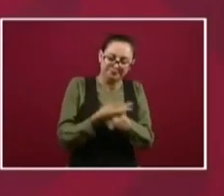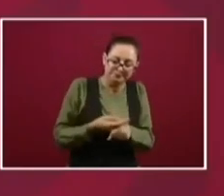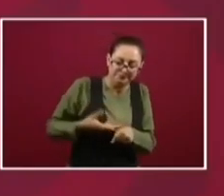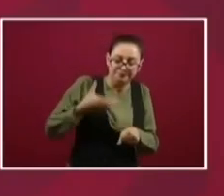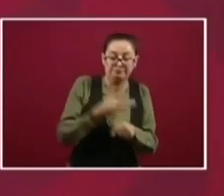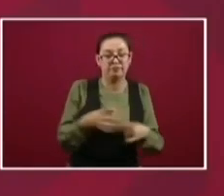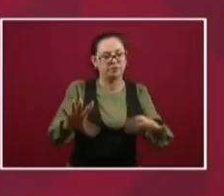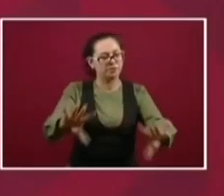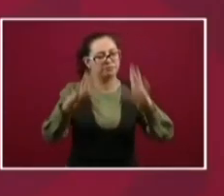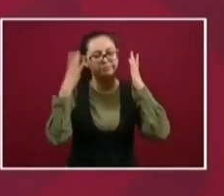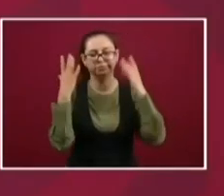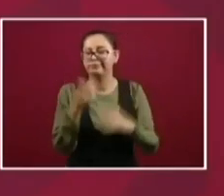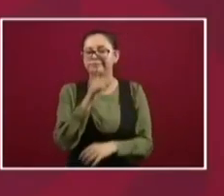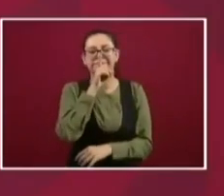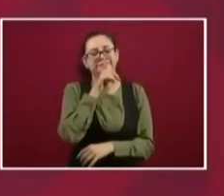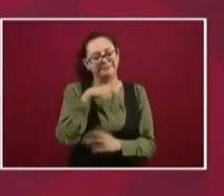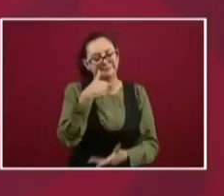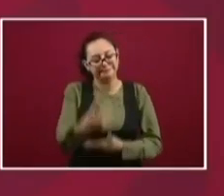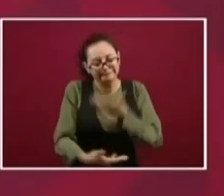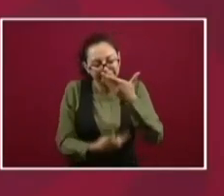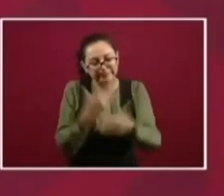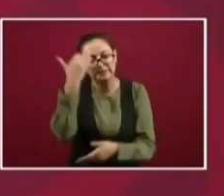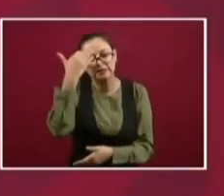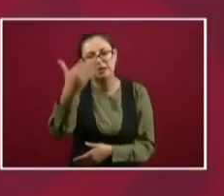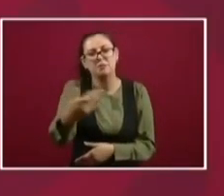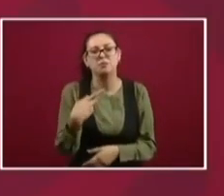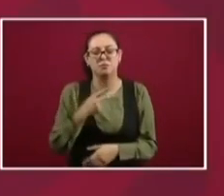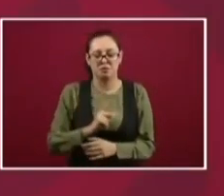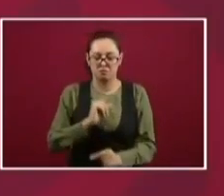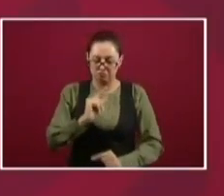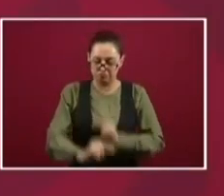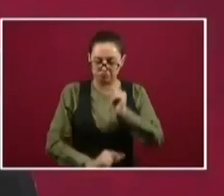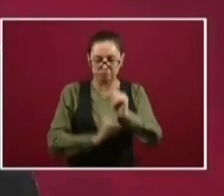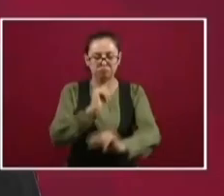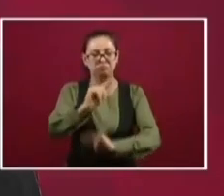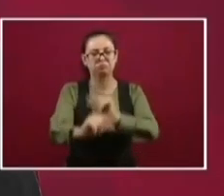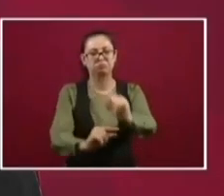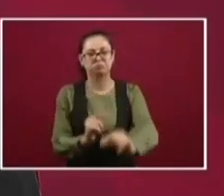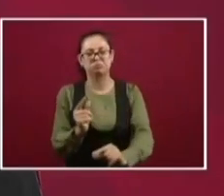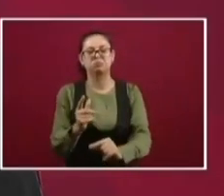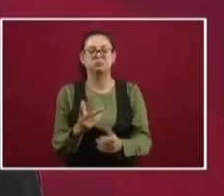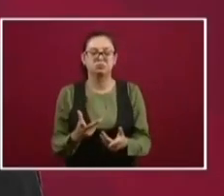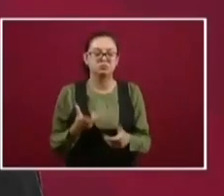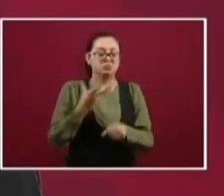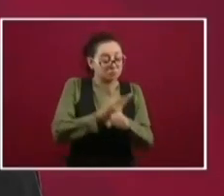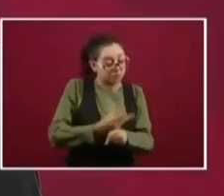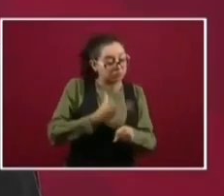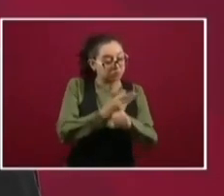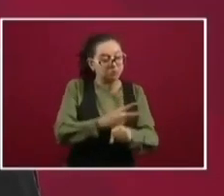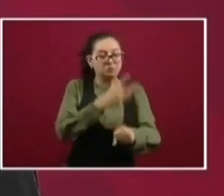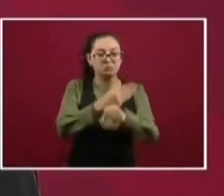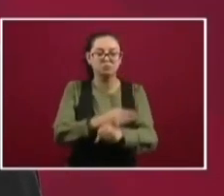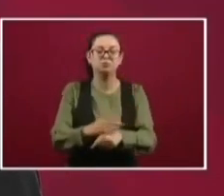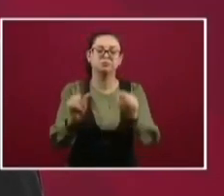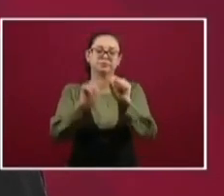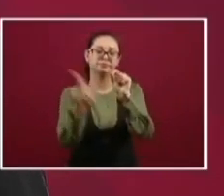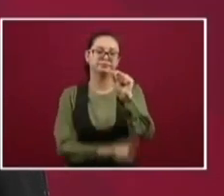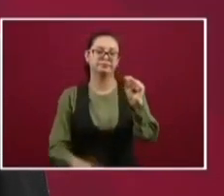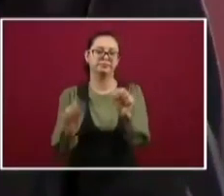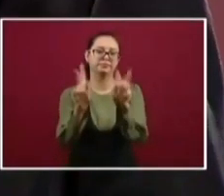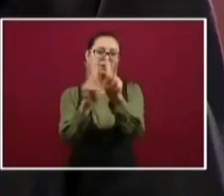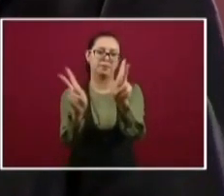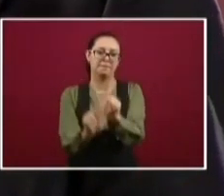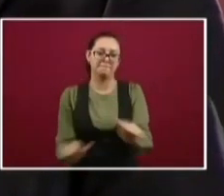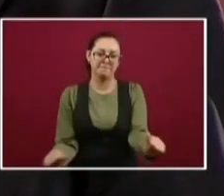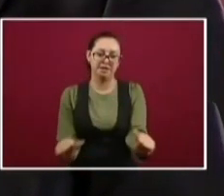esto es lo que nos va a dar el fundamento para pacificar el país que